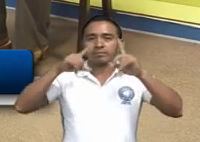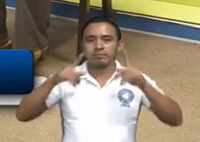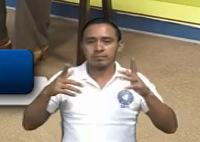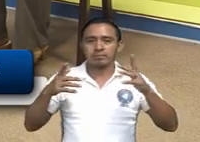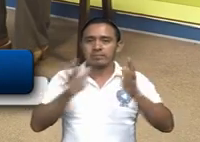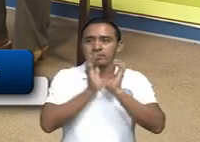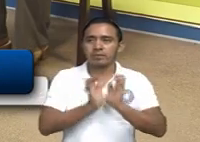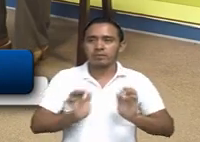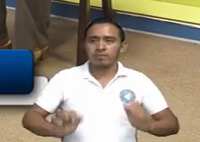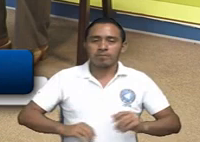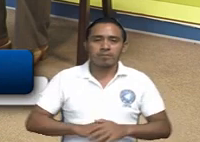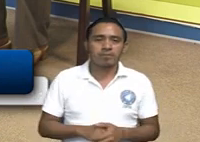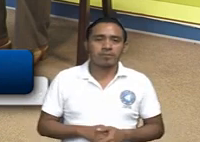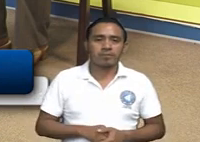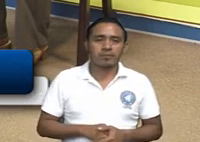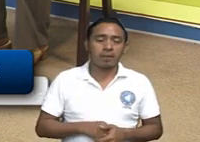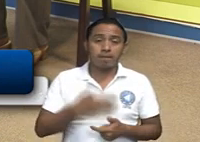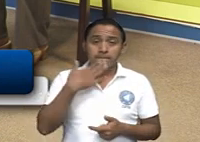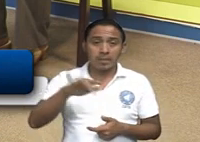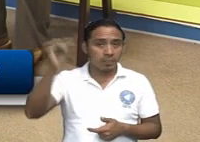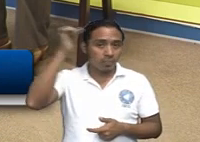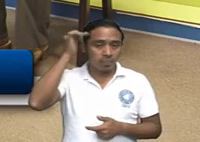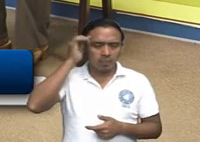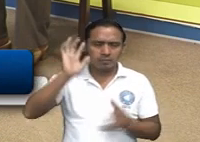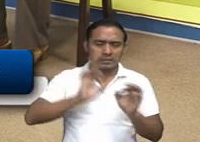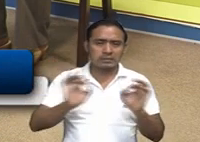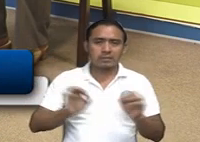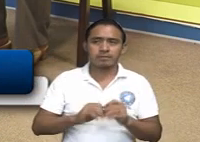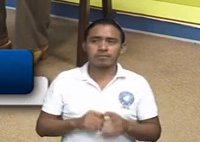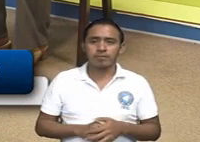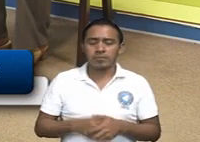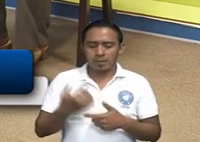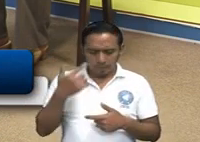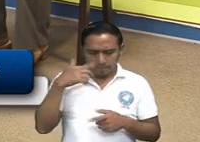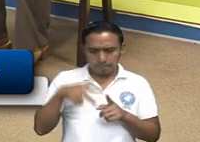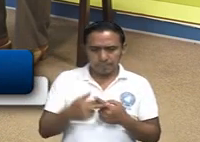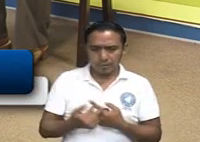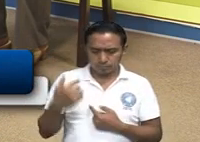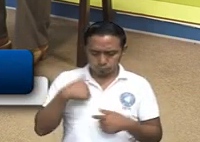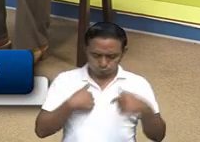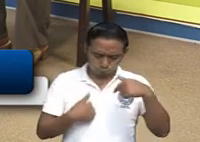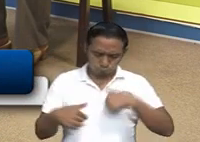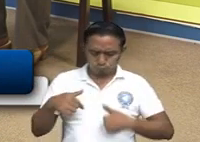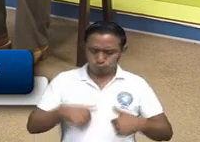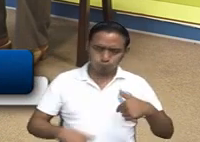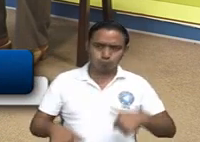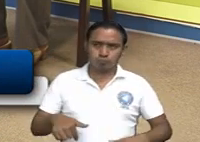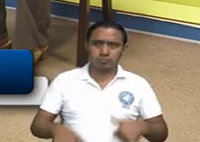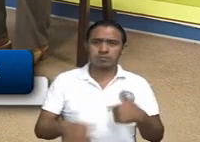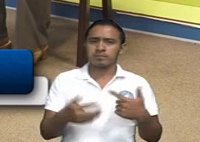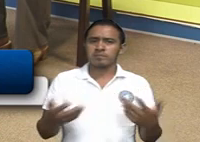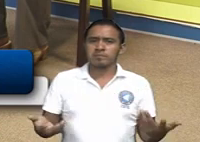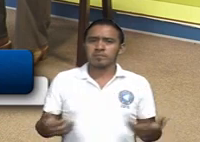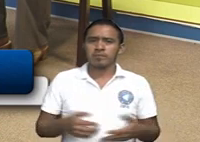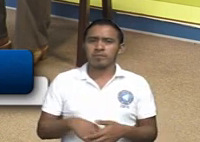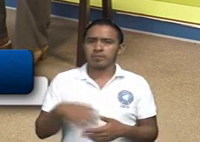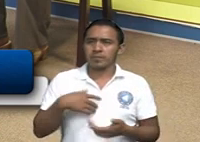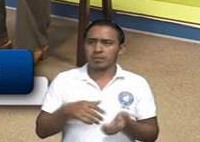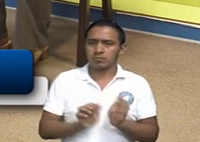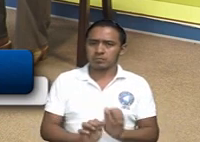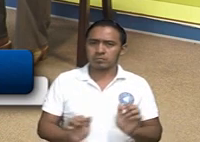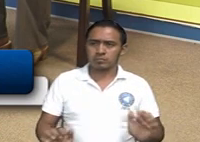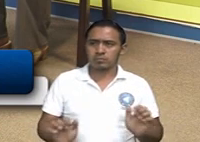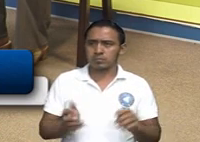niños, sin ningún pensamiento malo, ellos se exploran su cuerpo, se tocan sus partes, yo creo que son de edad de niños,